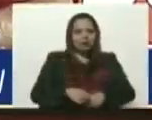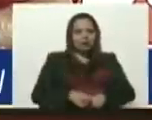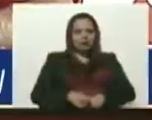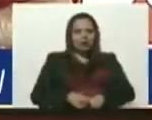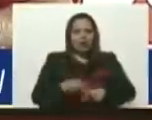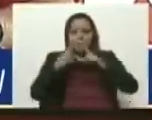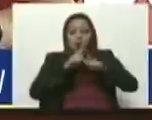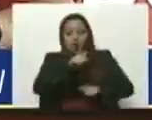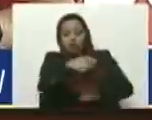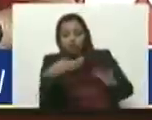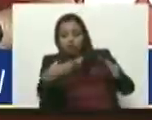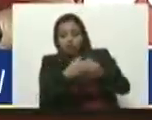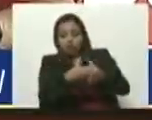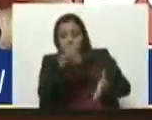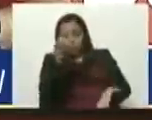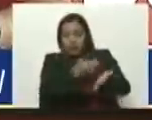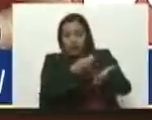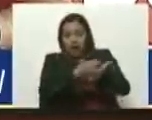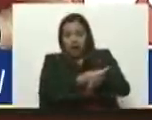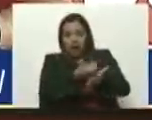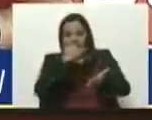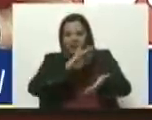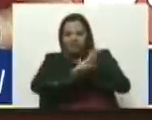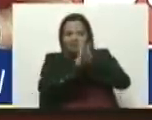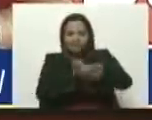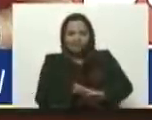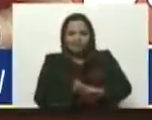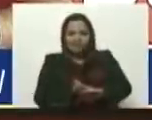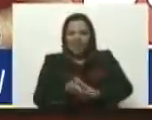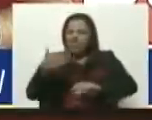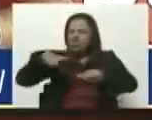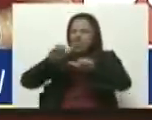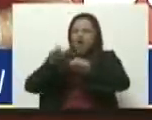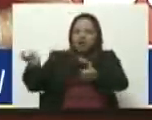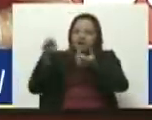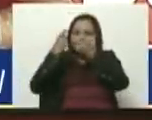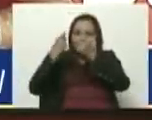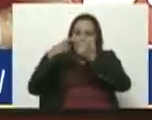derrotados entrenados donde en colombia